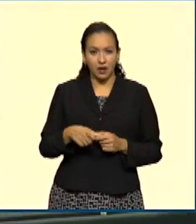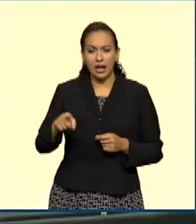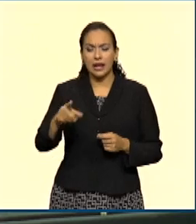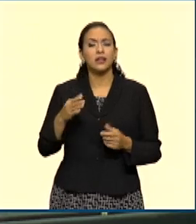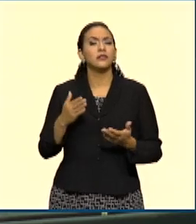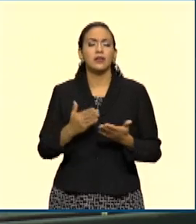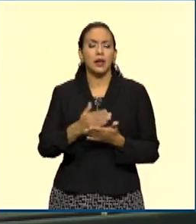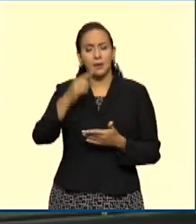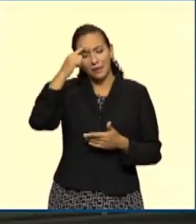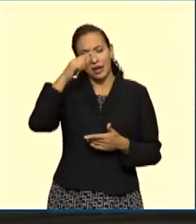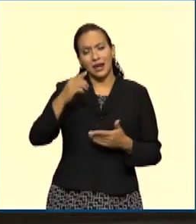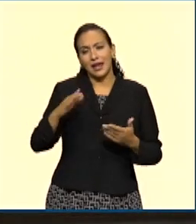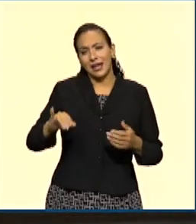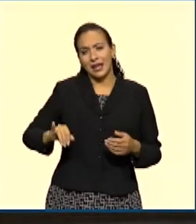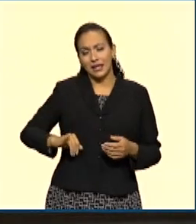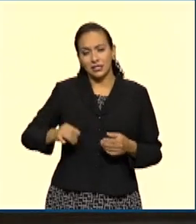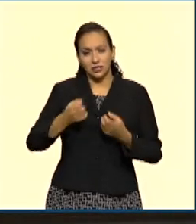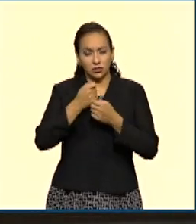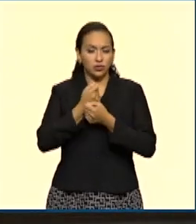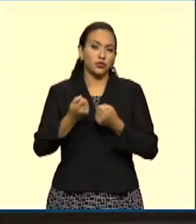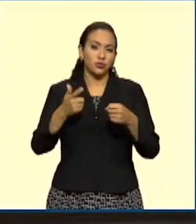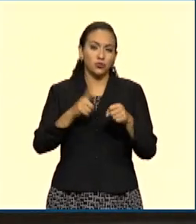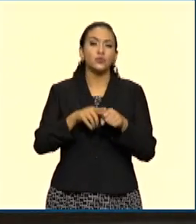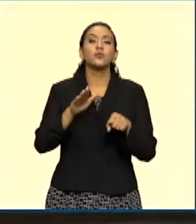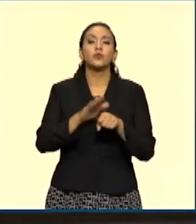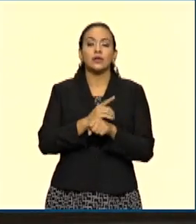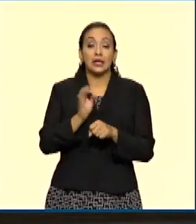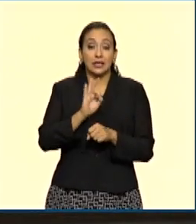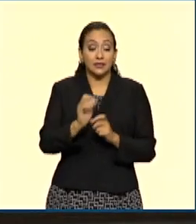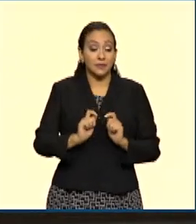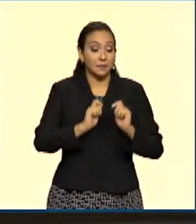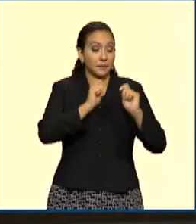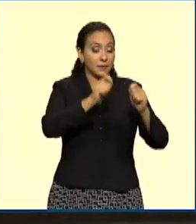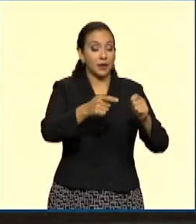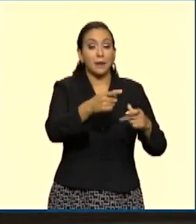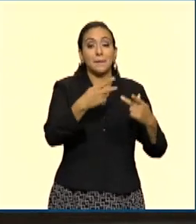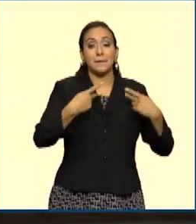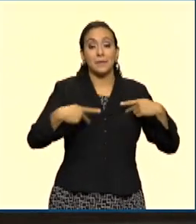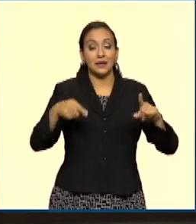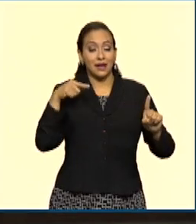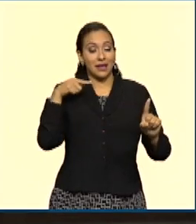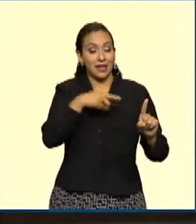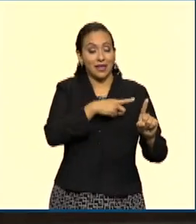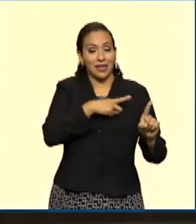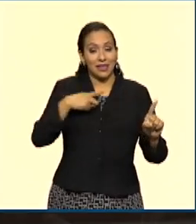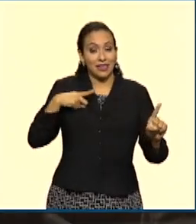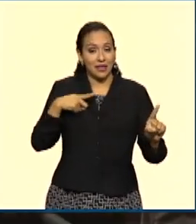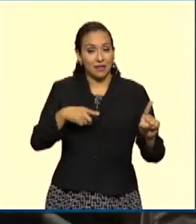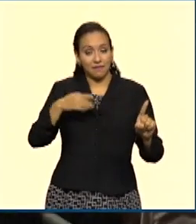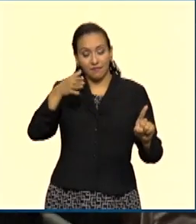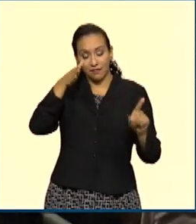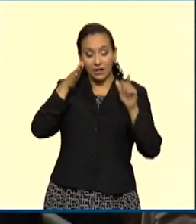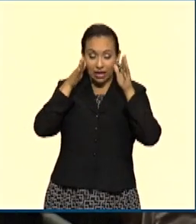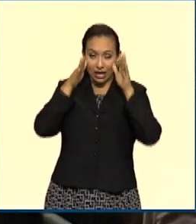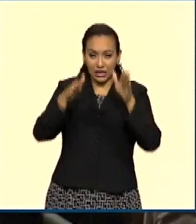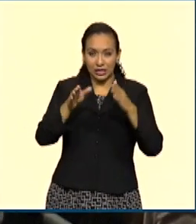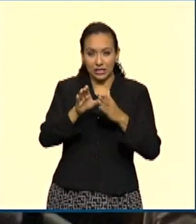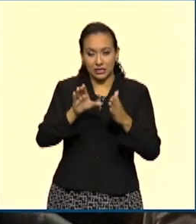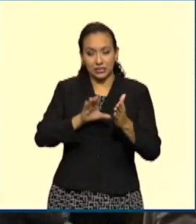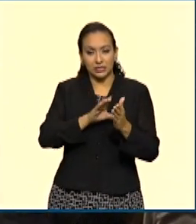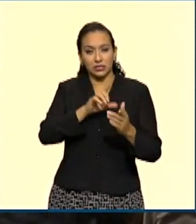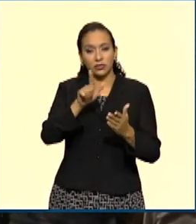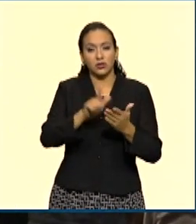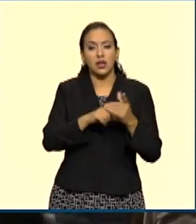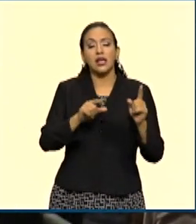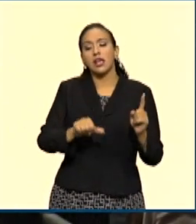interés social, porque se estaría obligando a un ente autónomo a usar una facultad que debe ejercer a su prudente arbitrio y no por orden de